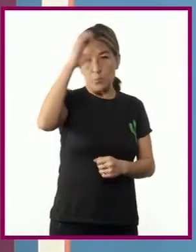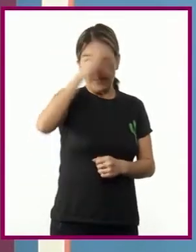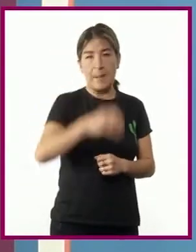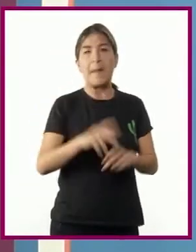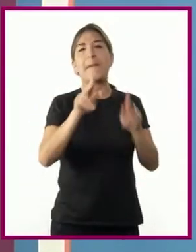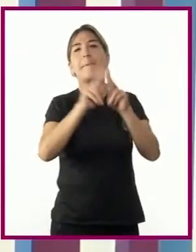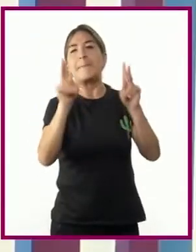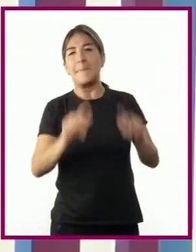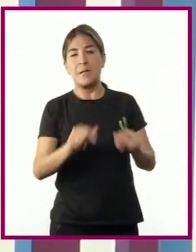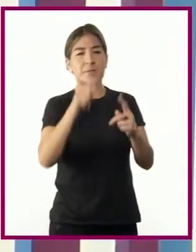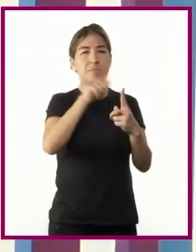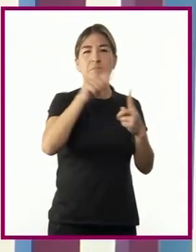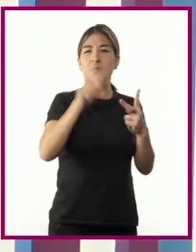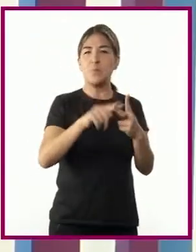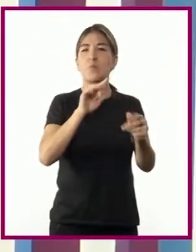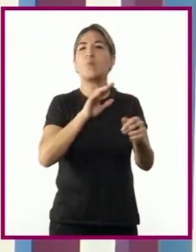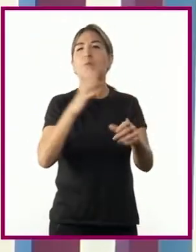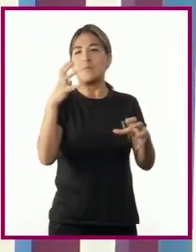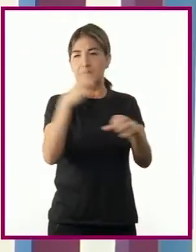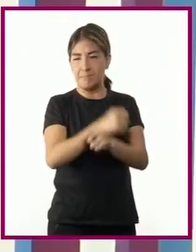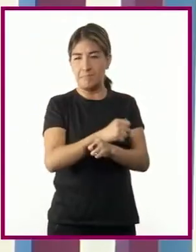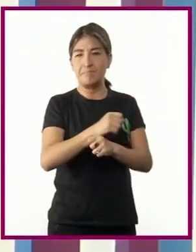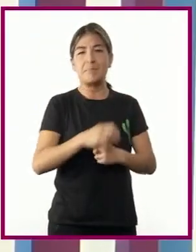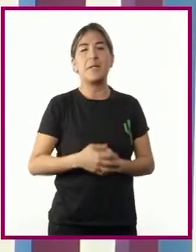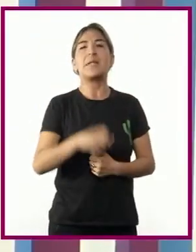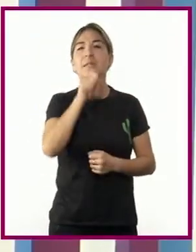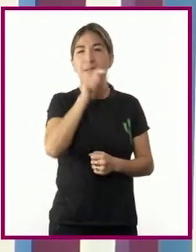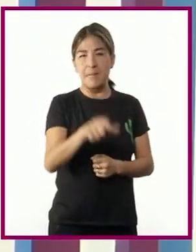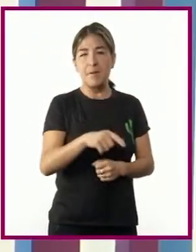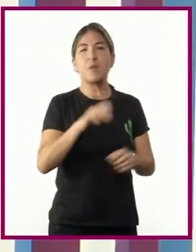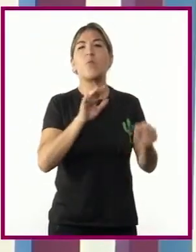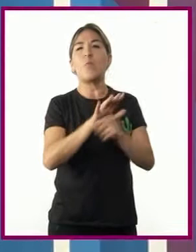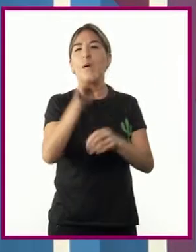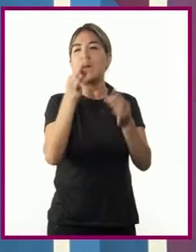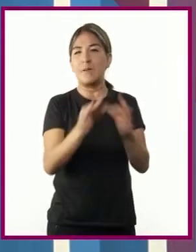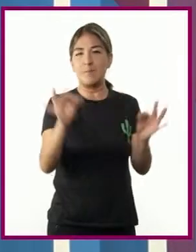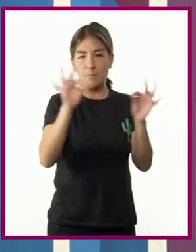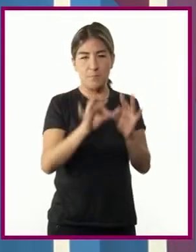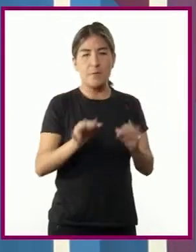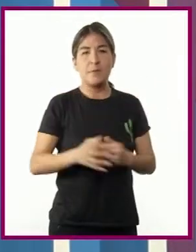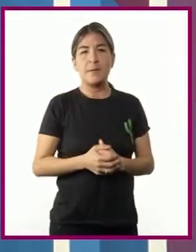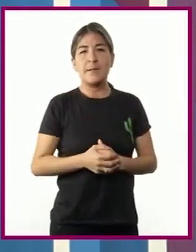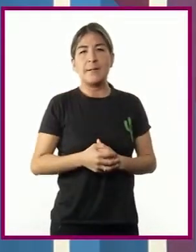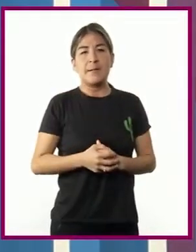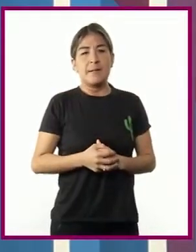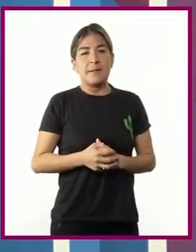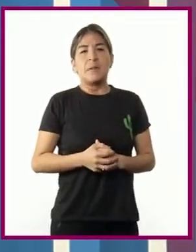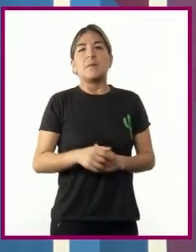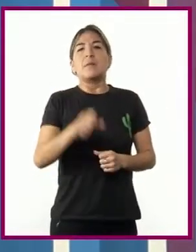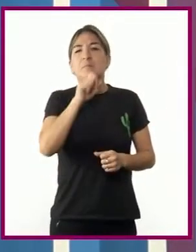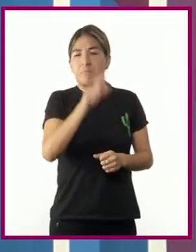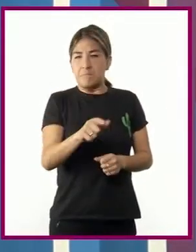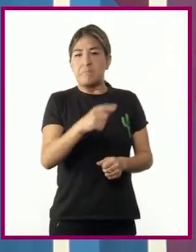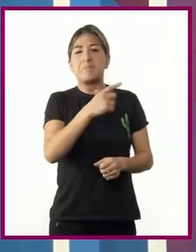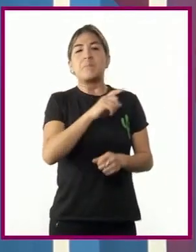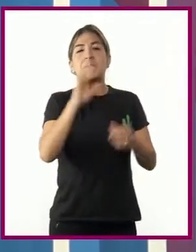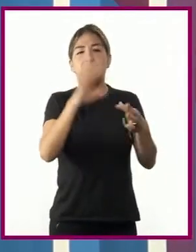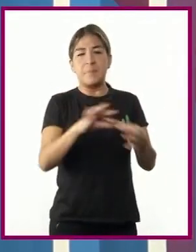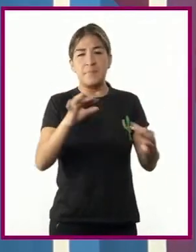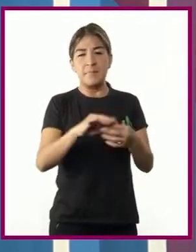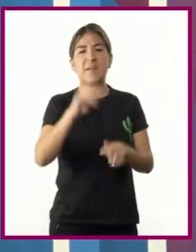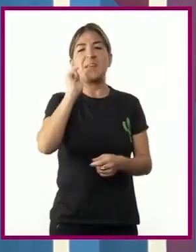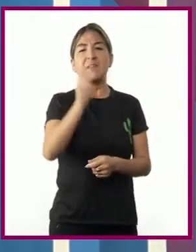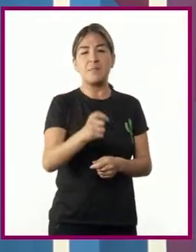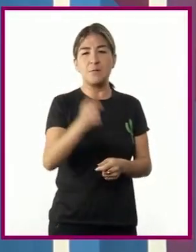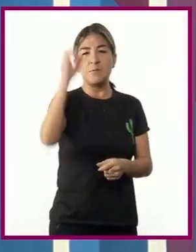y paz. Asimismo, se destacará su importancia. También se mencionarán los